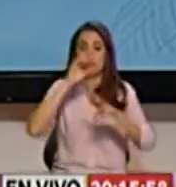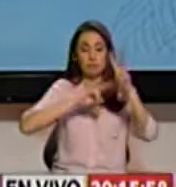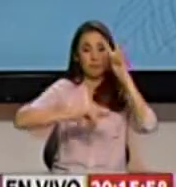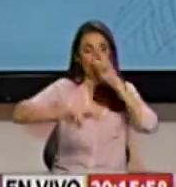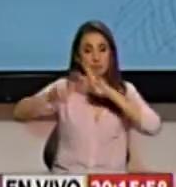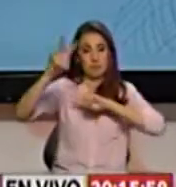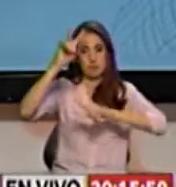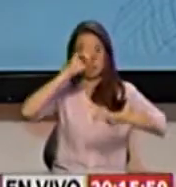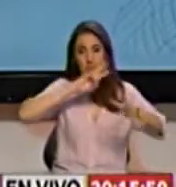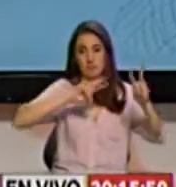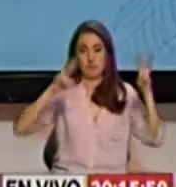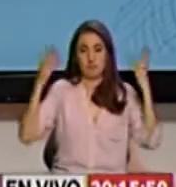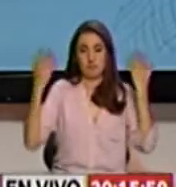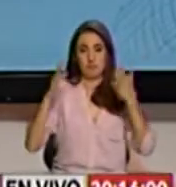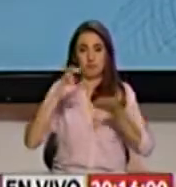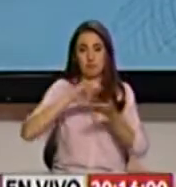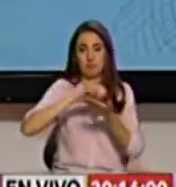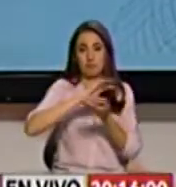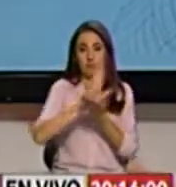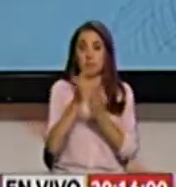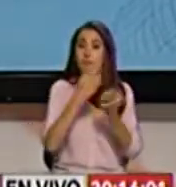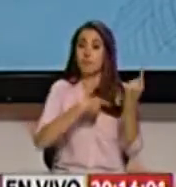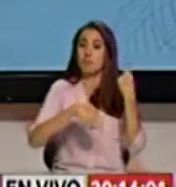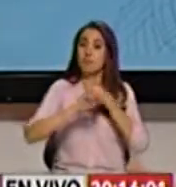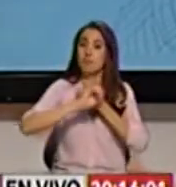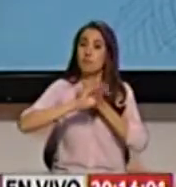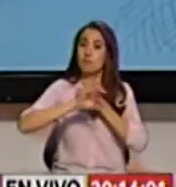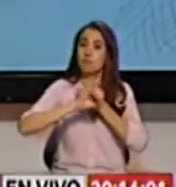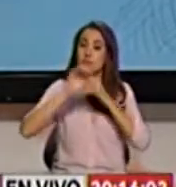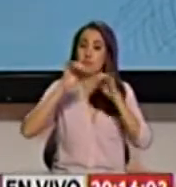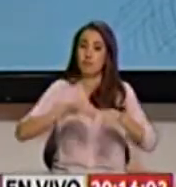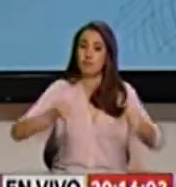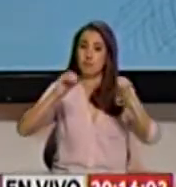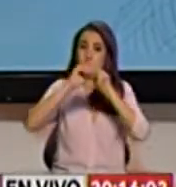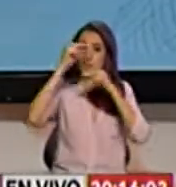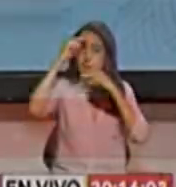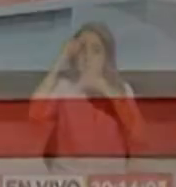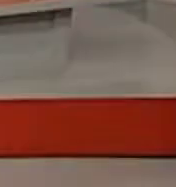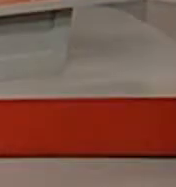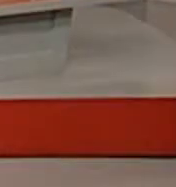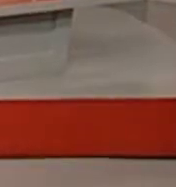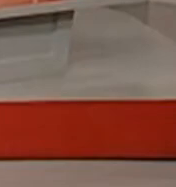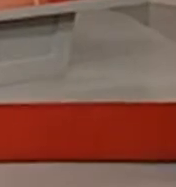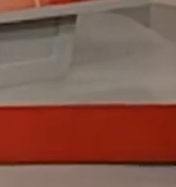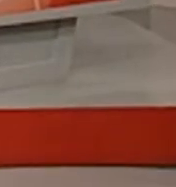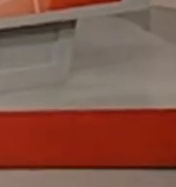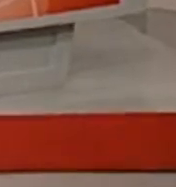momento en la Asamblea Nacional. Vamos a hacer una pausa, regresamos en breve con más noticias para ustedes.